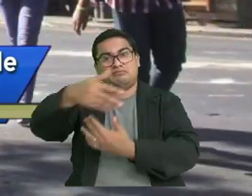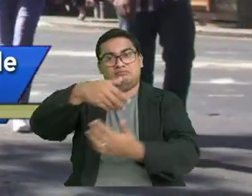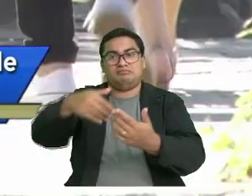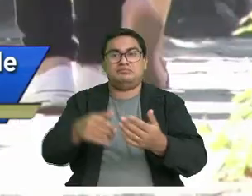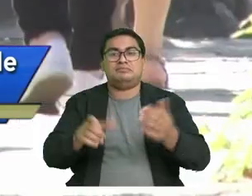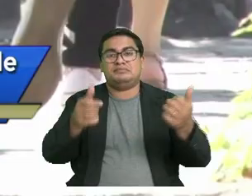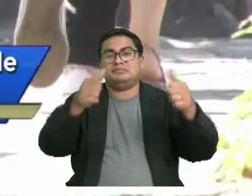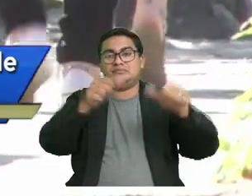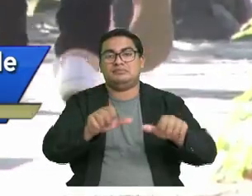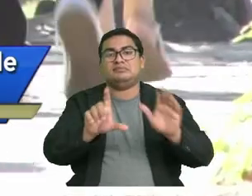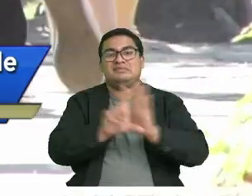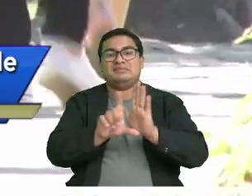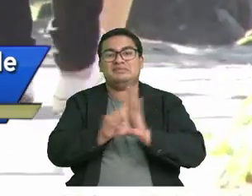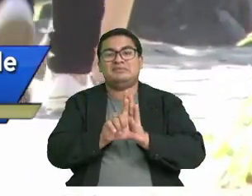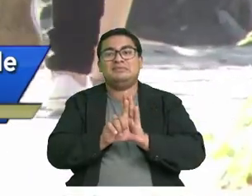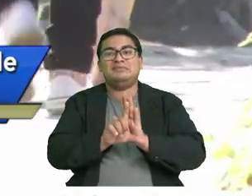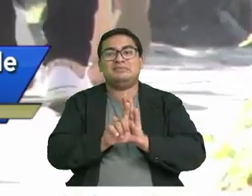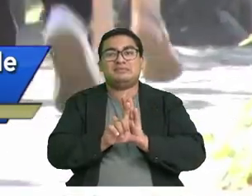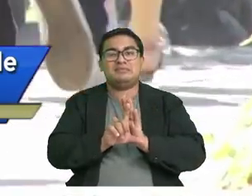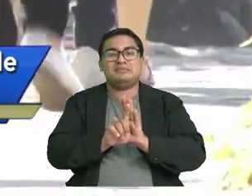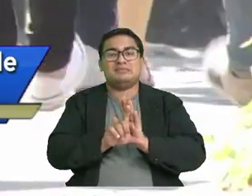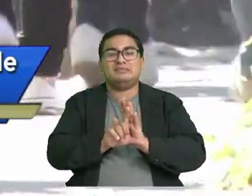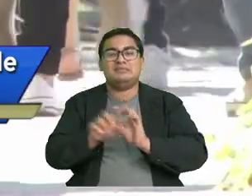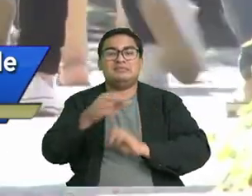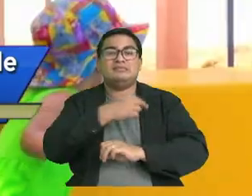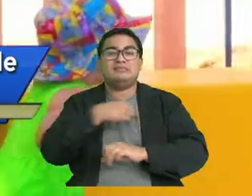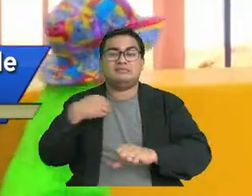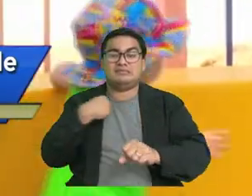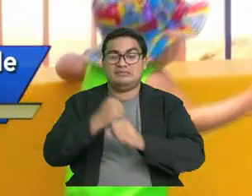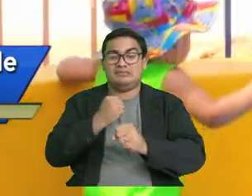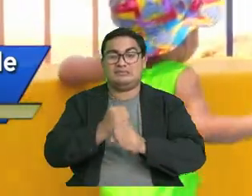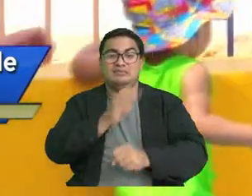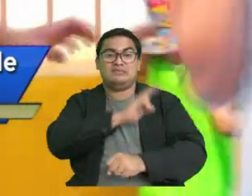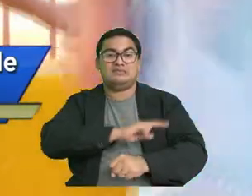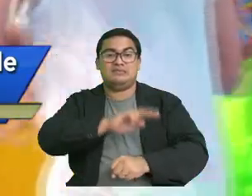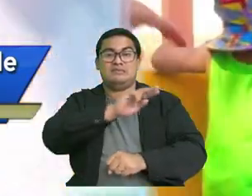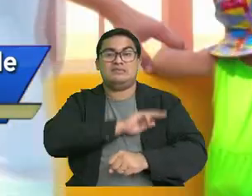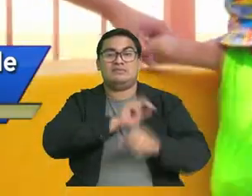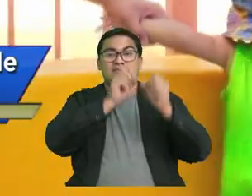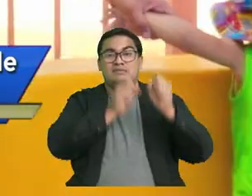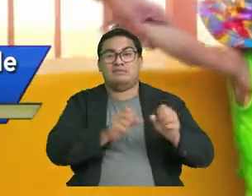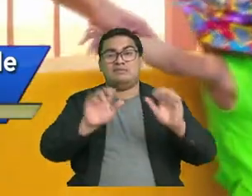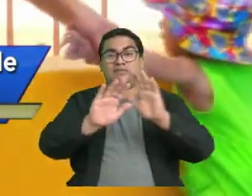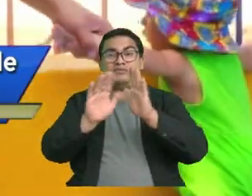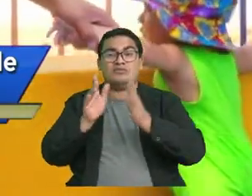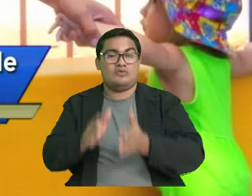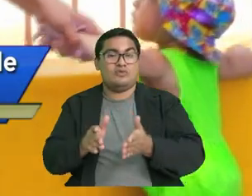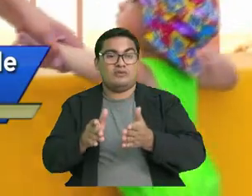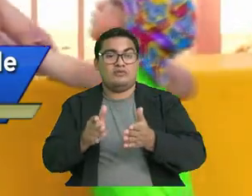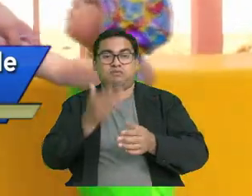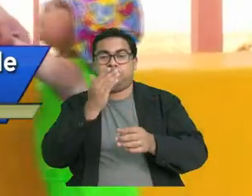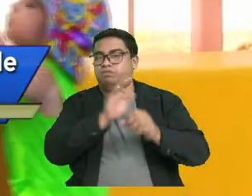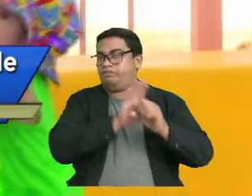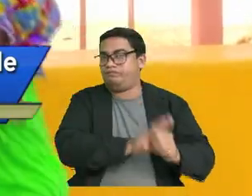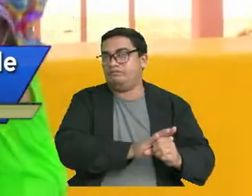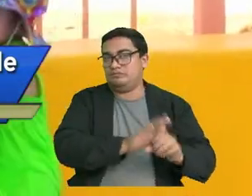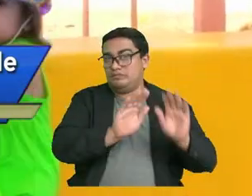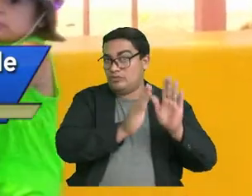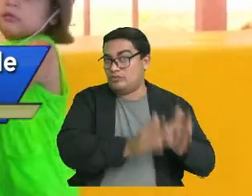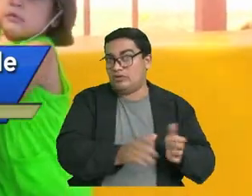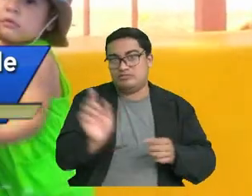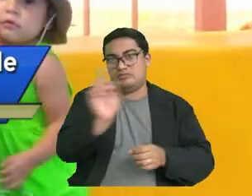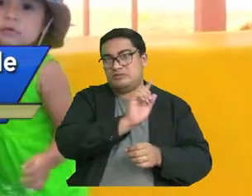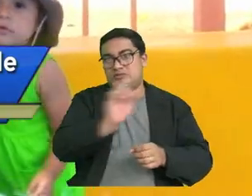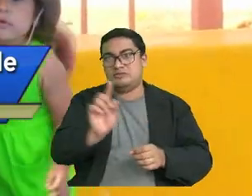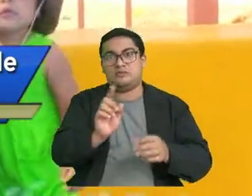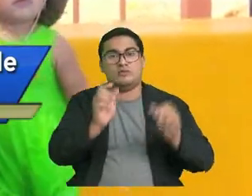aprueban leyes que realmente desarrollaron el principio de igualdad y no discriminación de género. Okay.